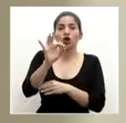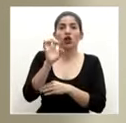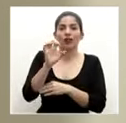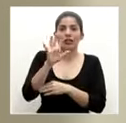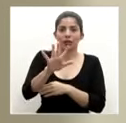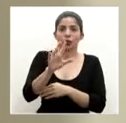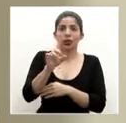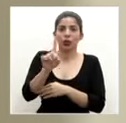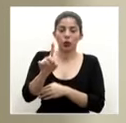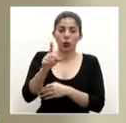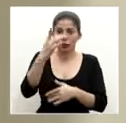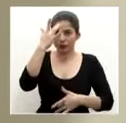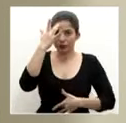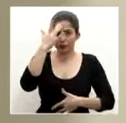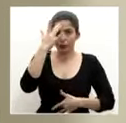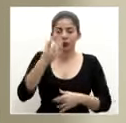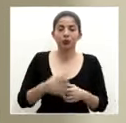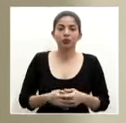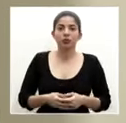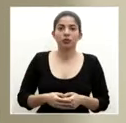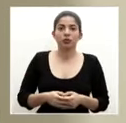951.